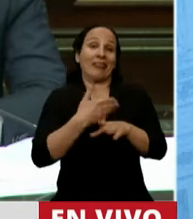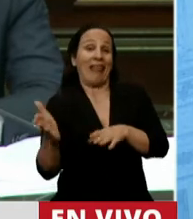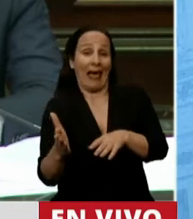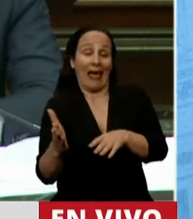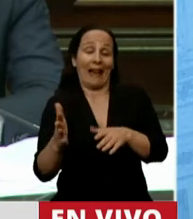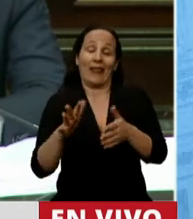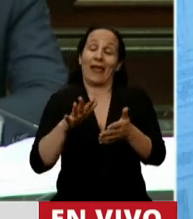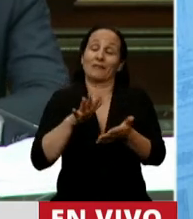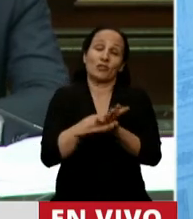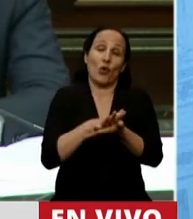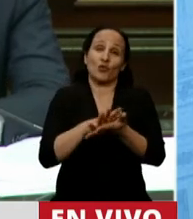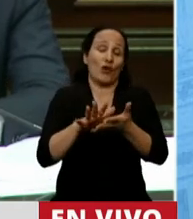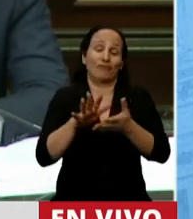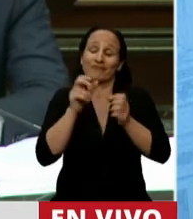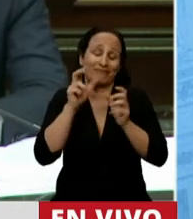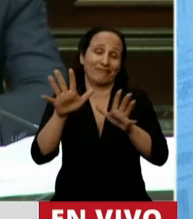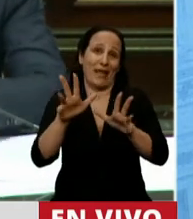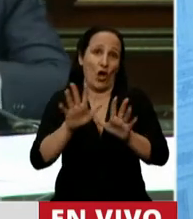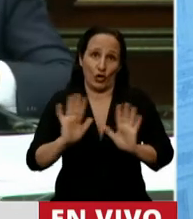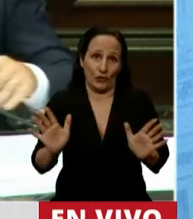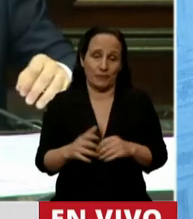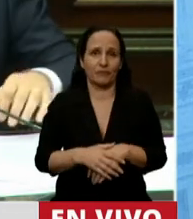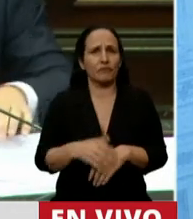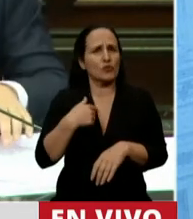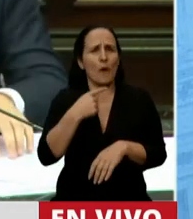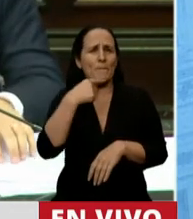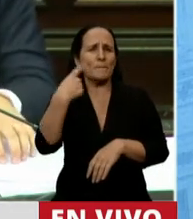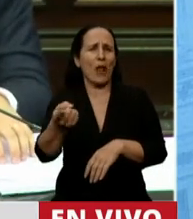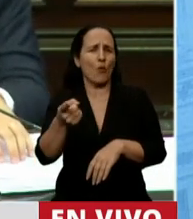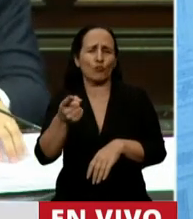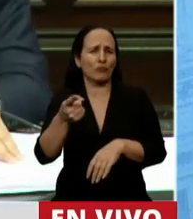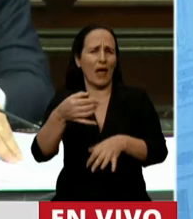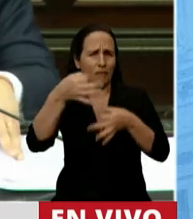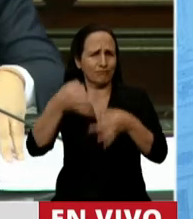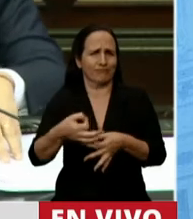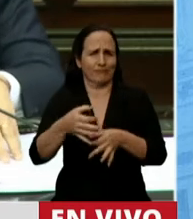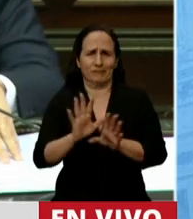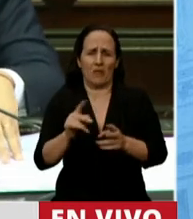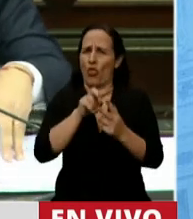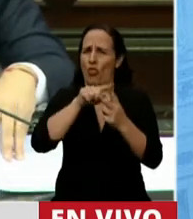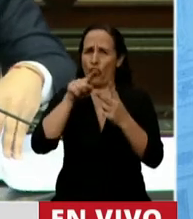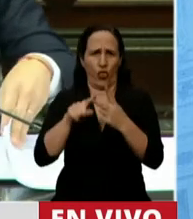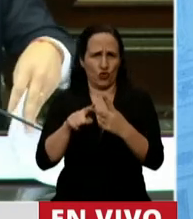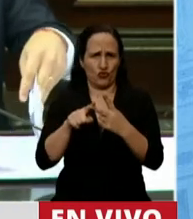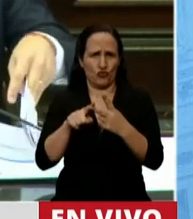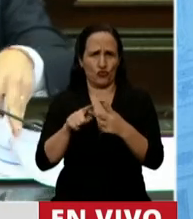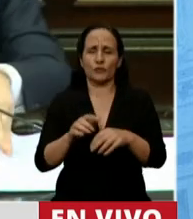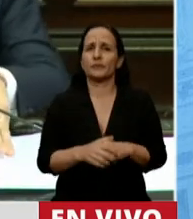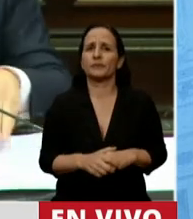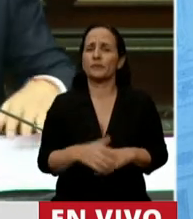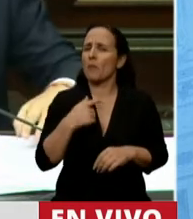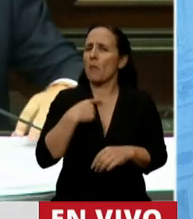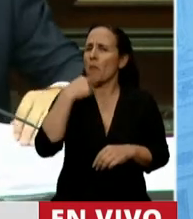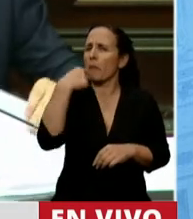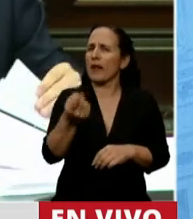veces de la peor manera. Mi pregunta va a ser muy concreta, son dos nada más, y tiene que ver con